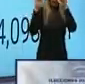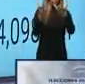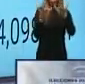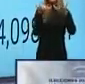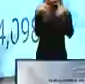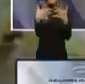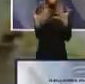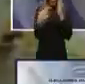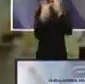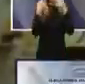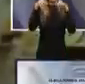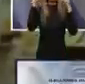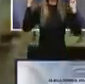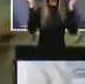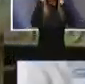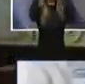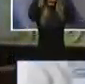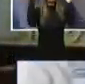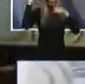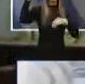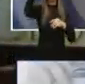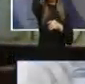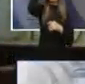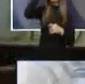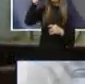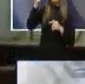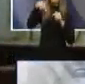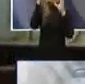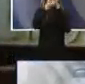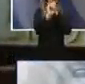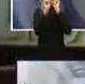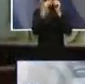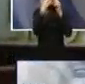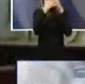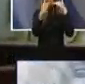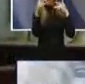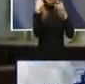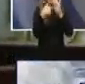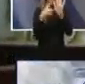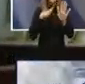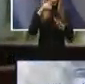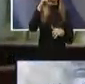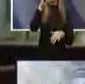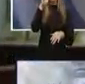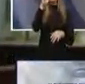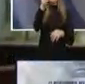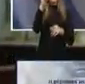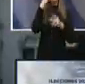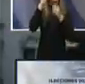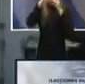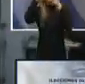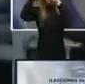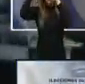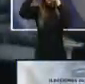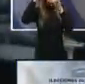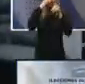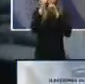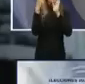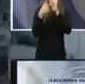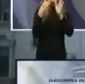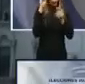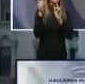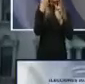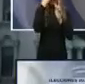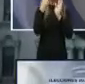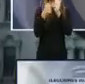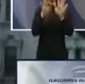a celebrar la victoria esta noche, hasta donde se ha desplegado nuestra compañera Carla Mejía. Así que en directo también transmitimos para ustedes el ambiente